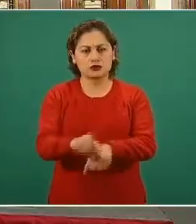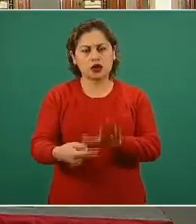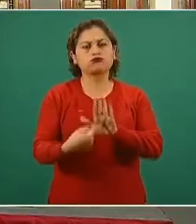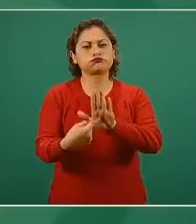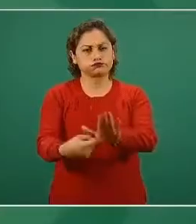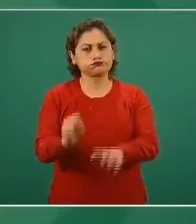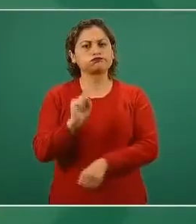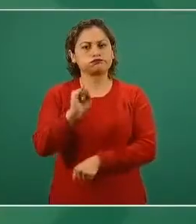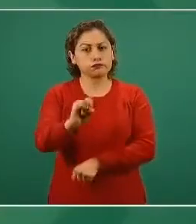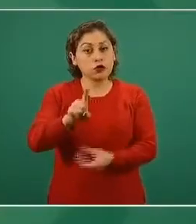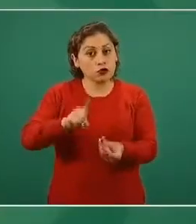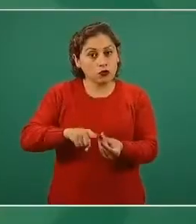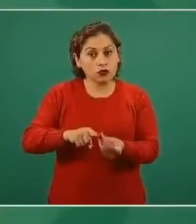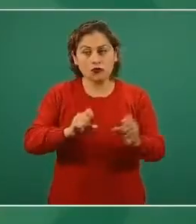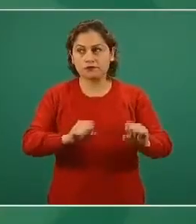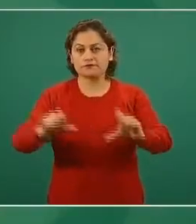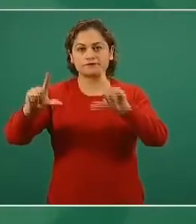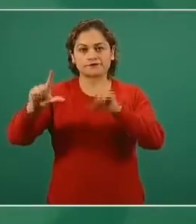de